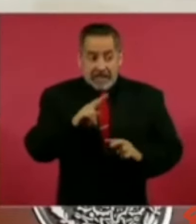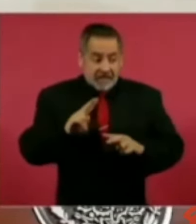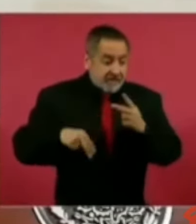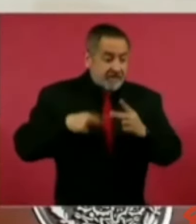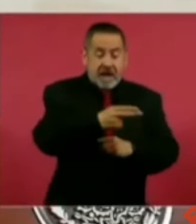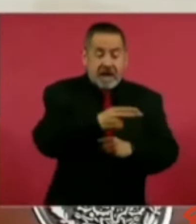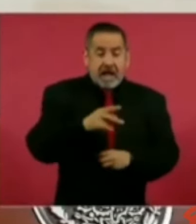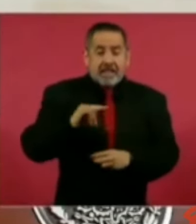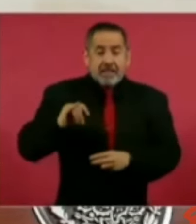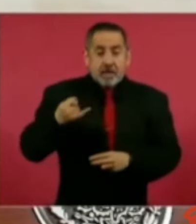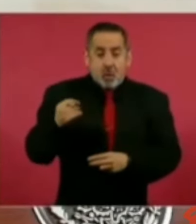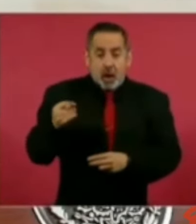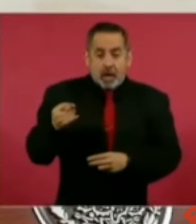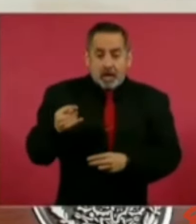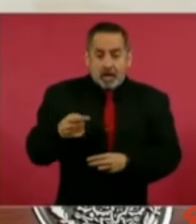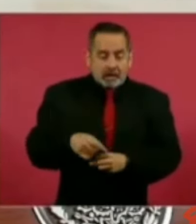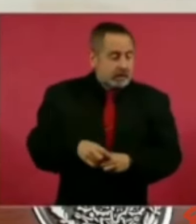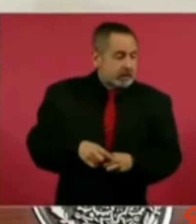y deja libre,